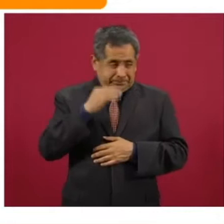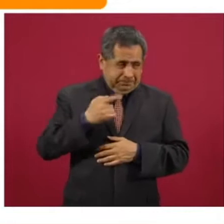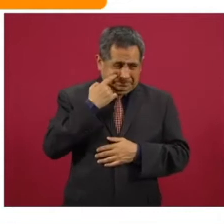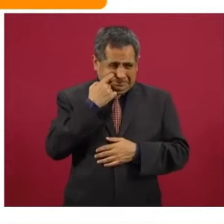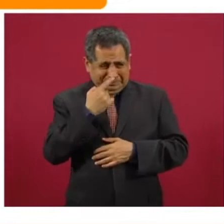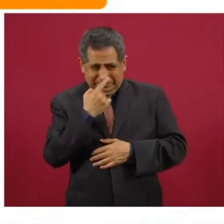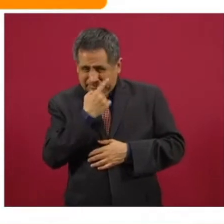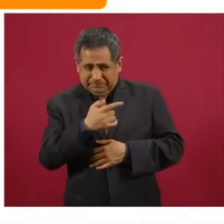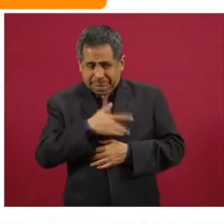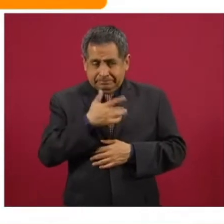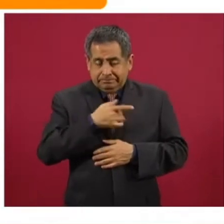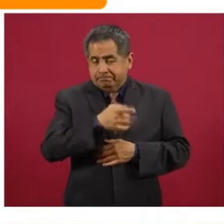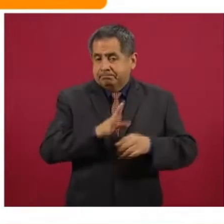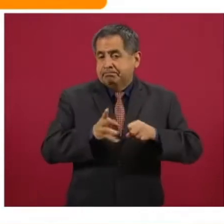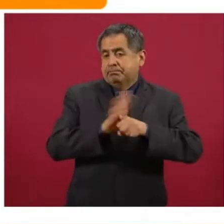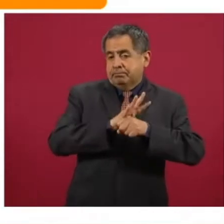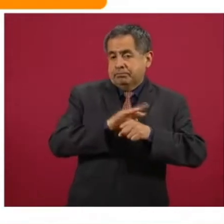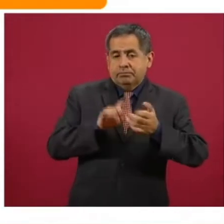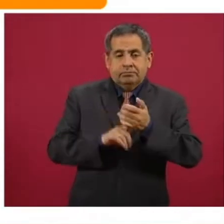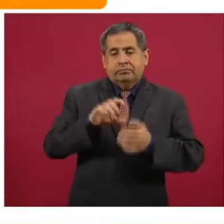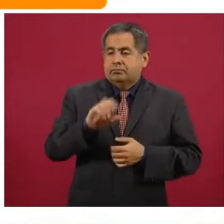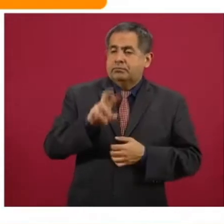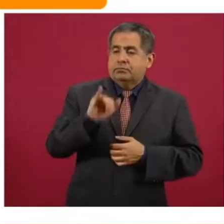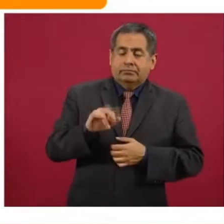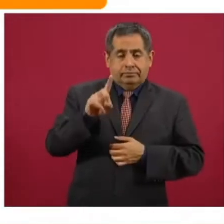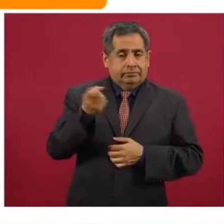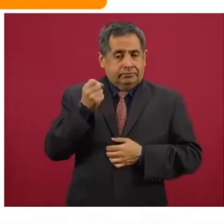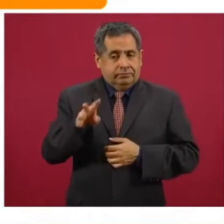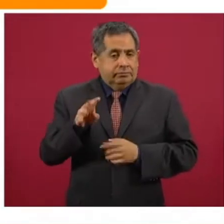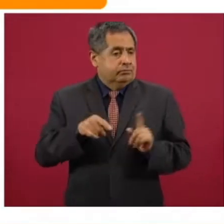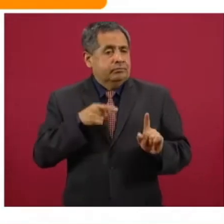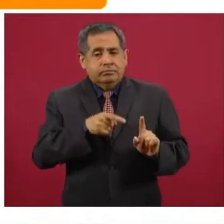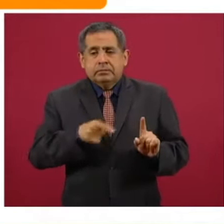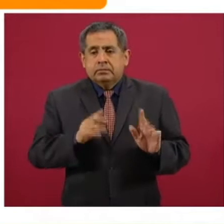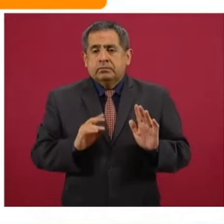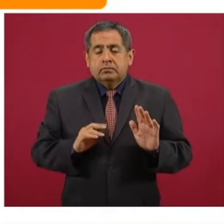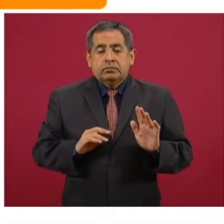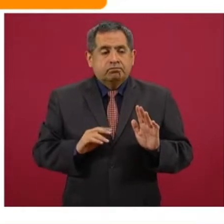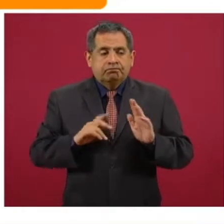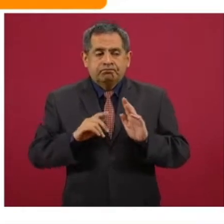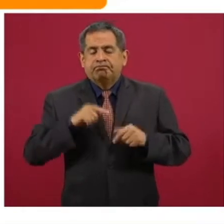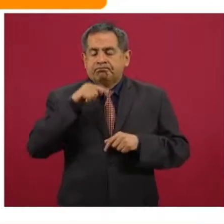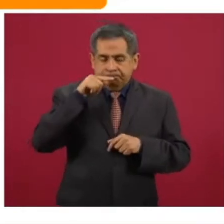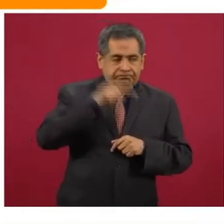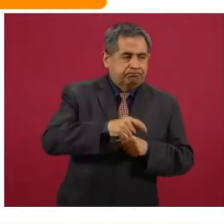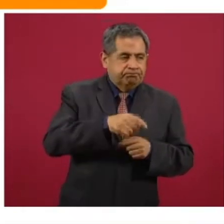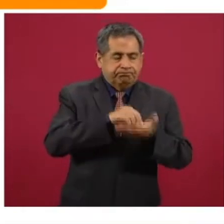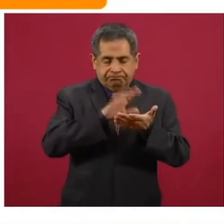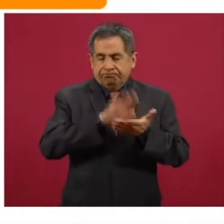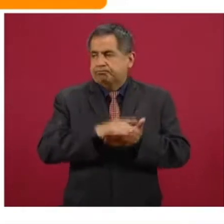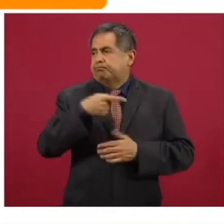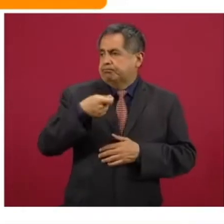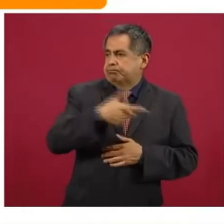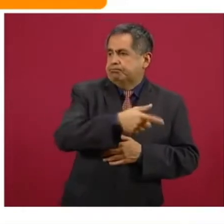de COVID-19, la epidemia causada por el virus SARS-CoV-2, se les reconoce técnicamente como